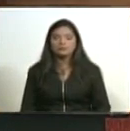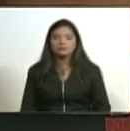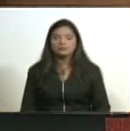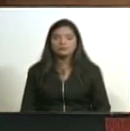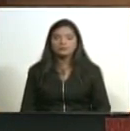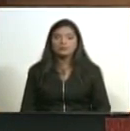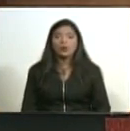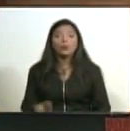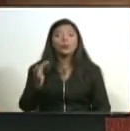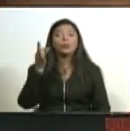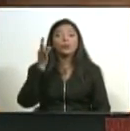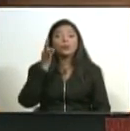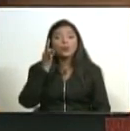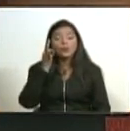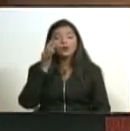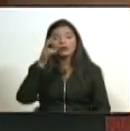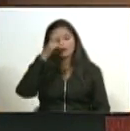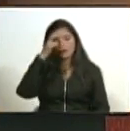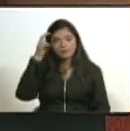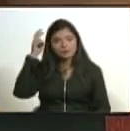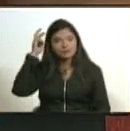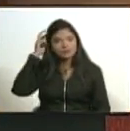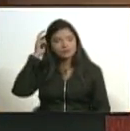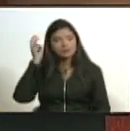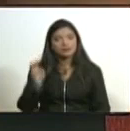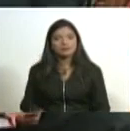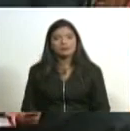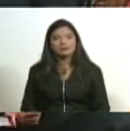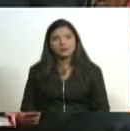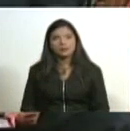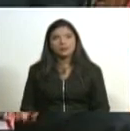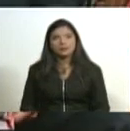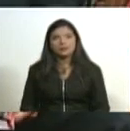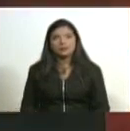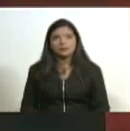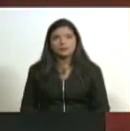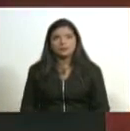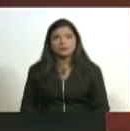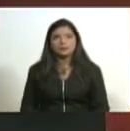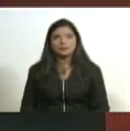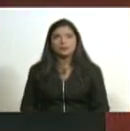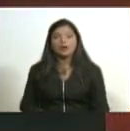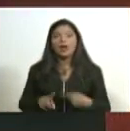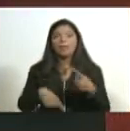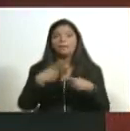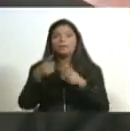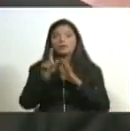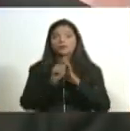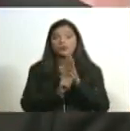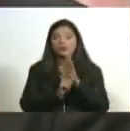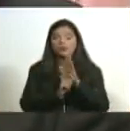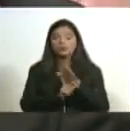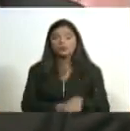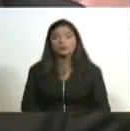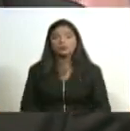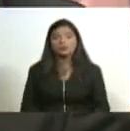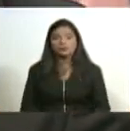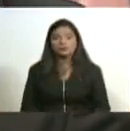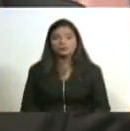Madame Canciller, ¿verdad? Madame Canciller. Próxima constituyente.